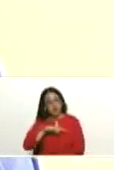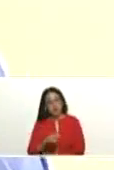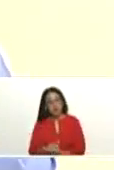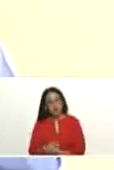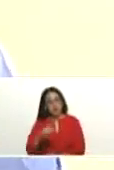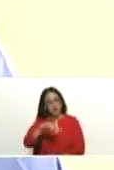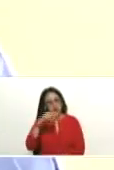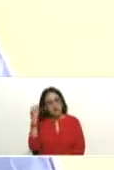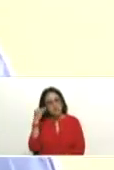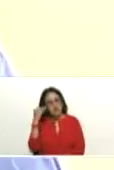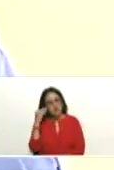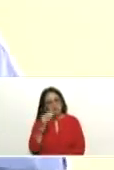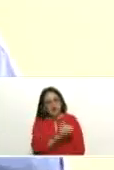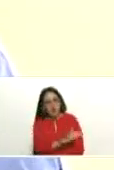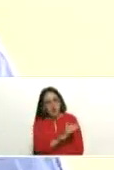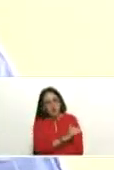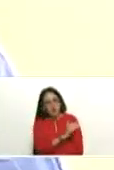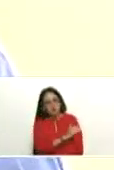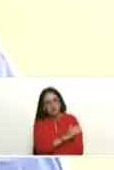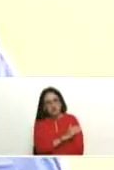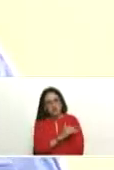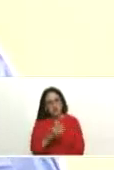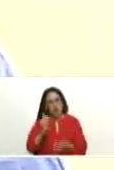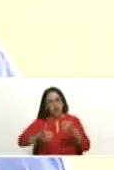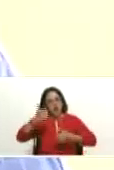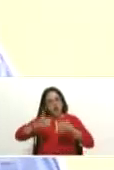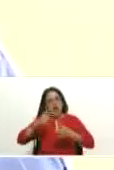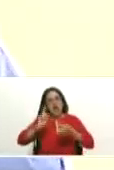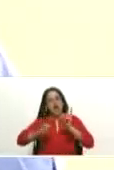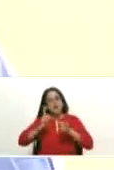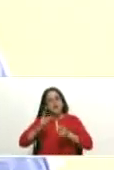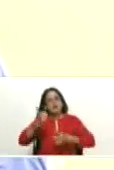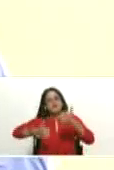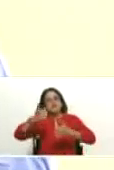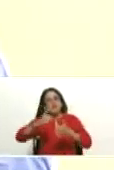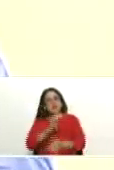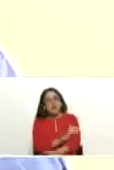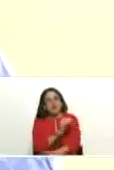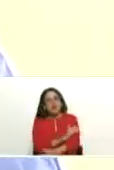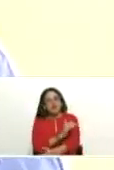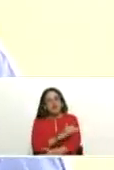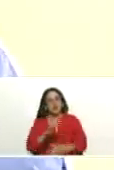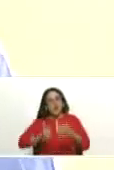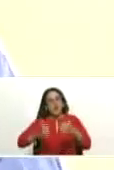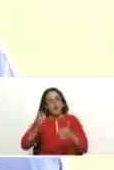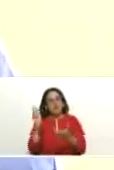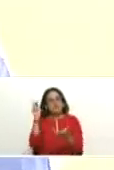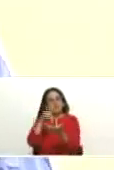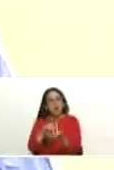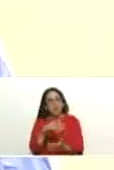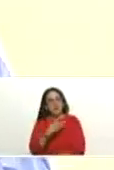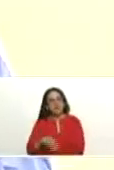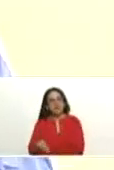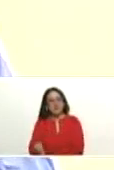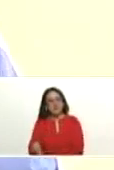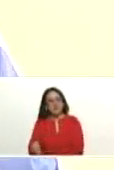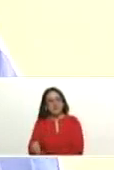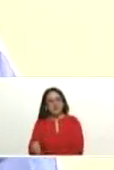¿Ustedes creen que si la derecha, algún candidato o candidata de la derecha vende patria, llegara a la presidencia de la